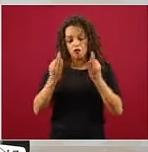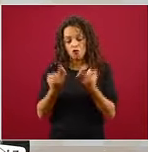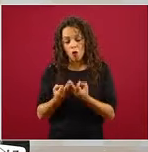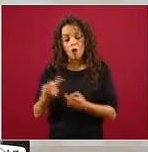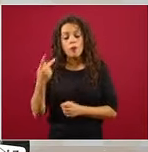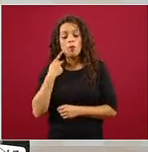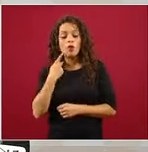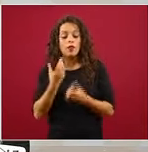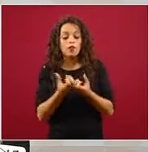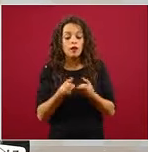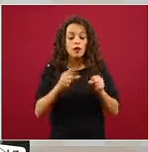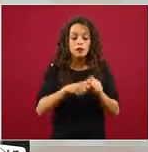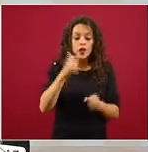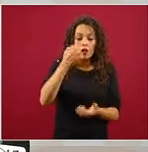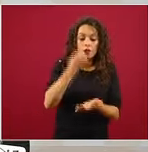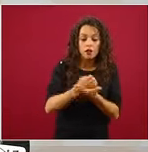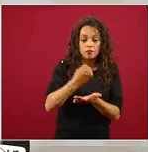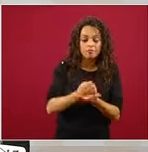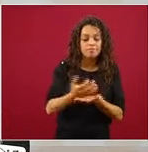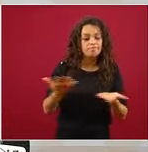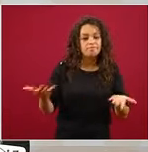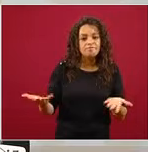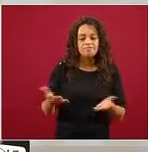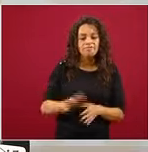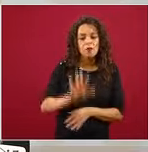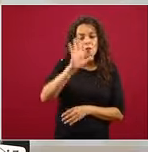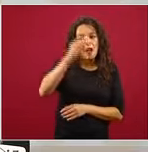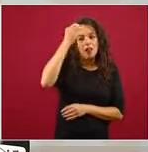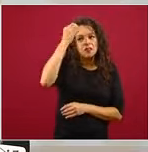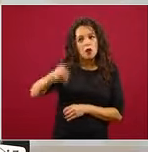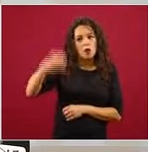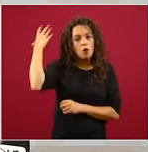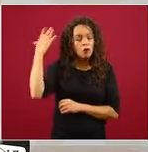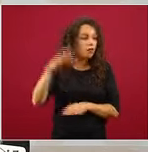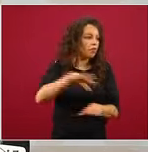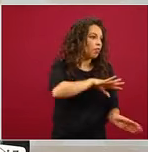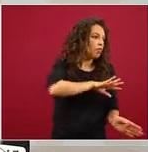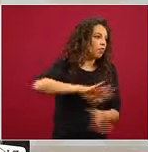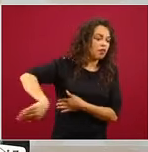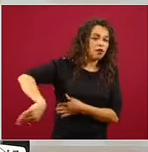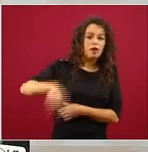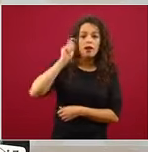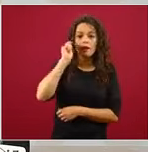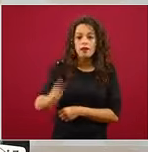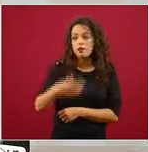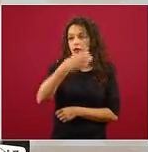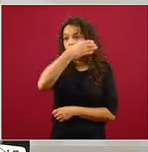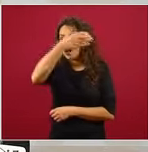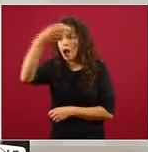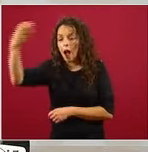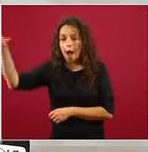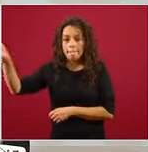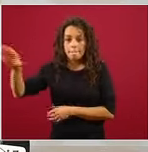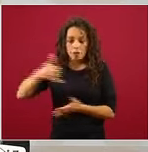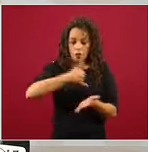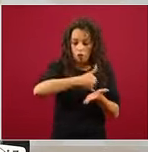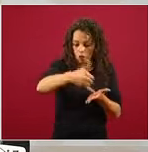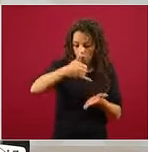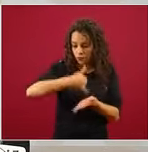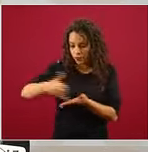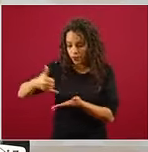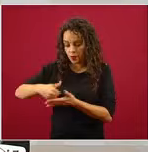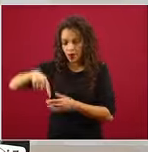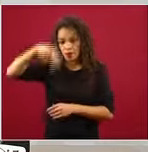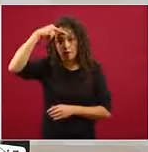políticas sociales que ha abandonado al campo de México, ha dejado que quiebre económicamente el campo de México y no se ha